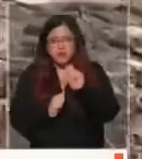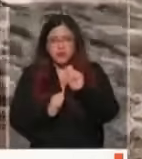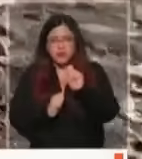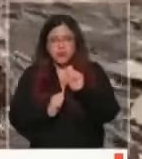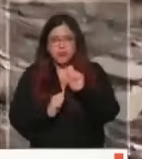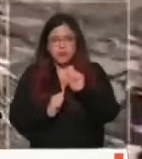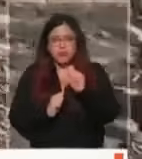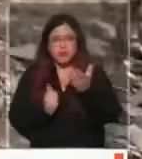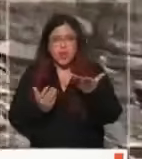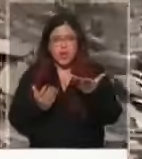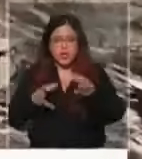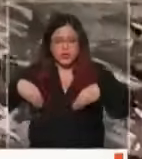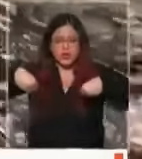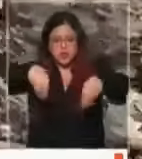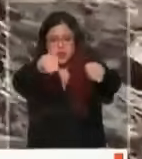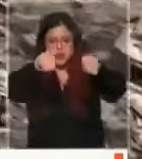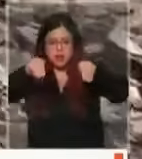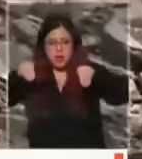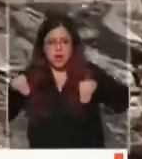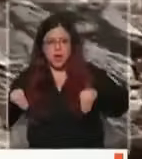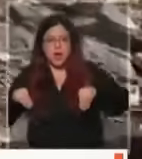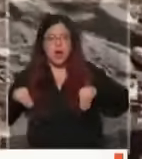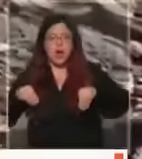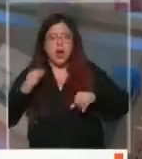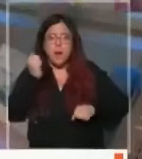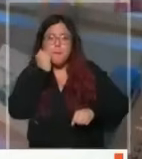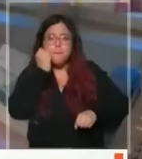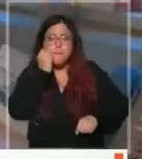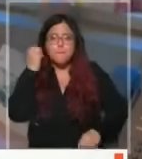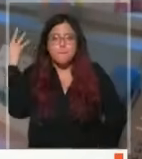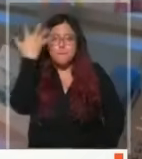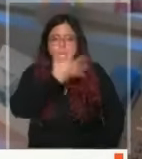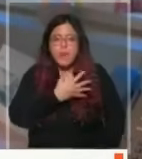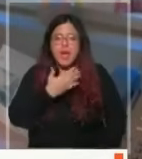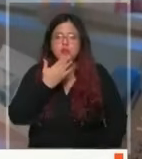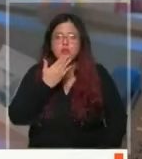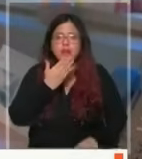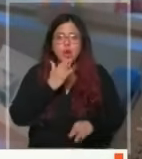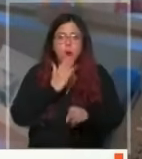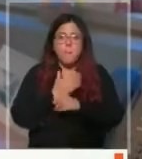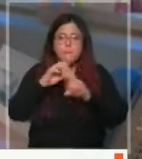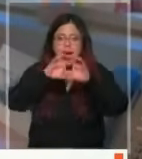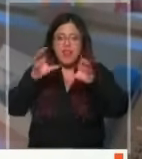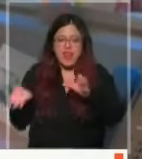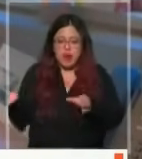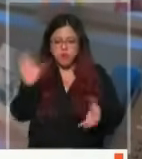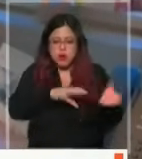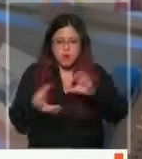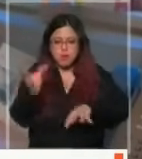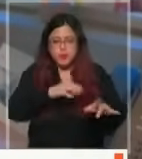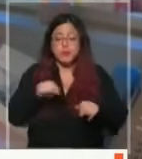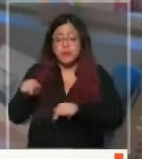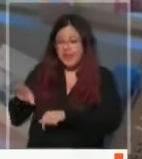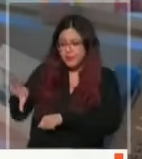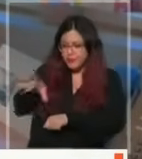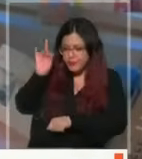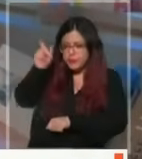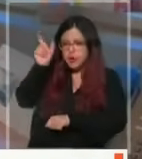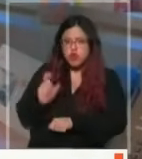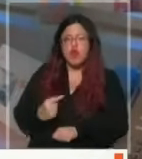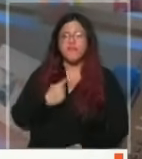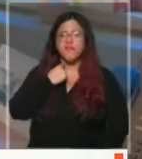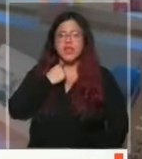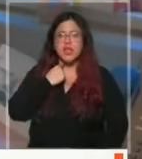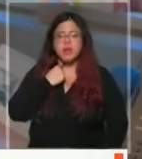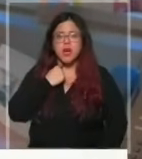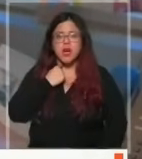un plástico negro y trozos de madera. Se logra dar con el cuerpo de la víctima, cuerpo que se